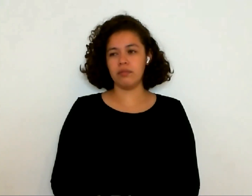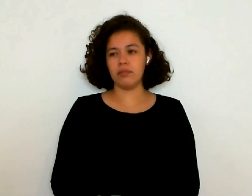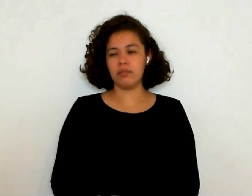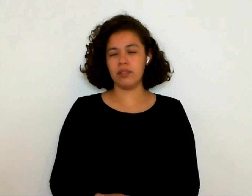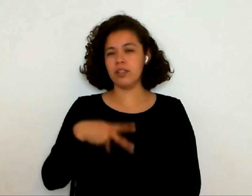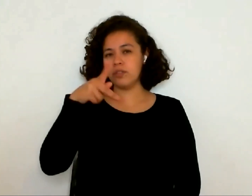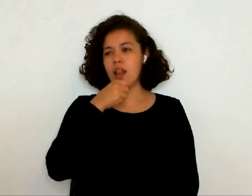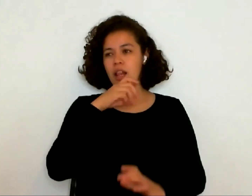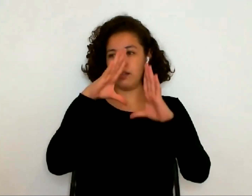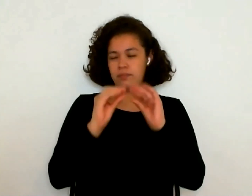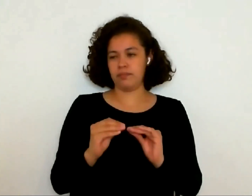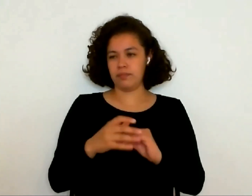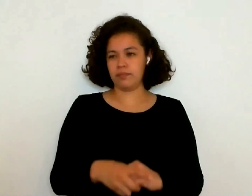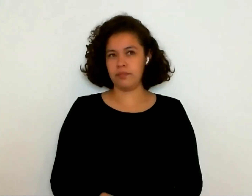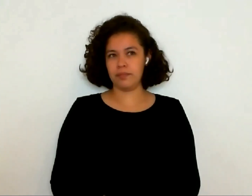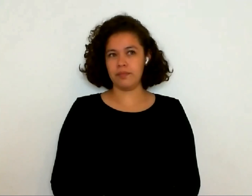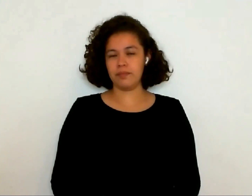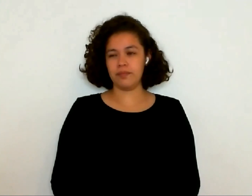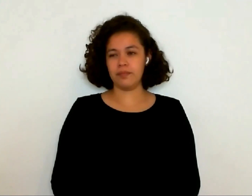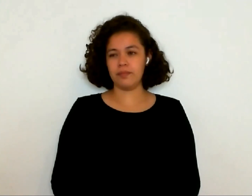Tienes cerrado Sí, tu Manuel. micrófono. Ujú.